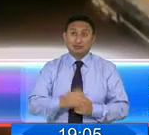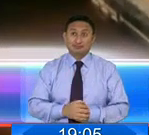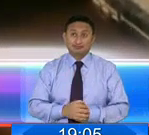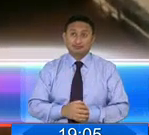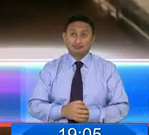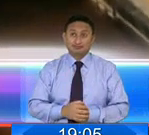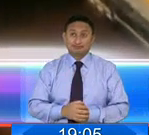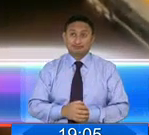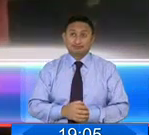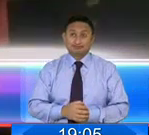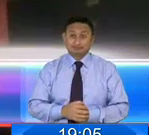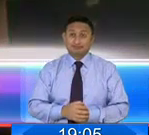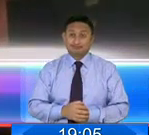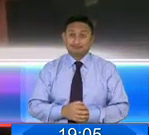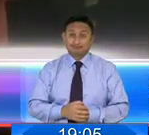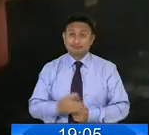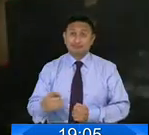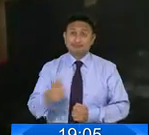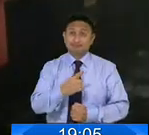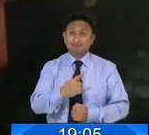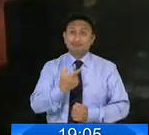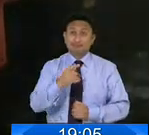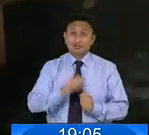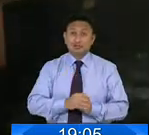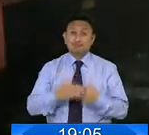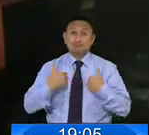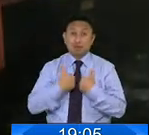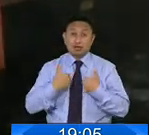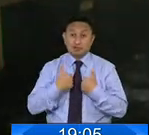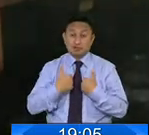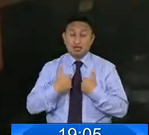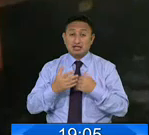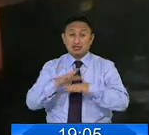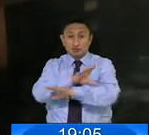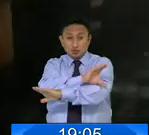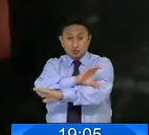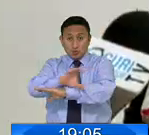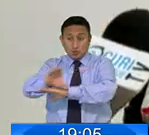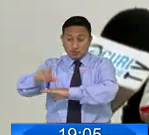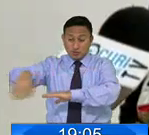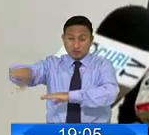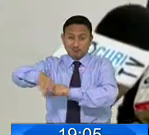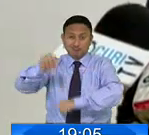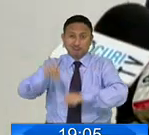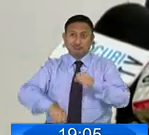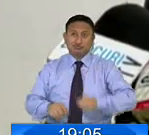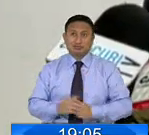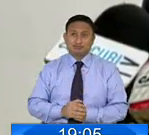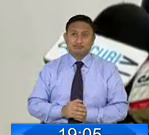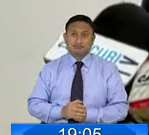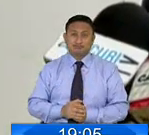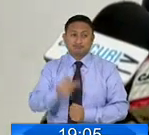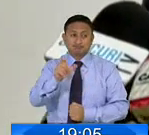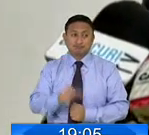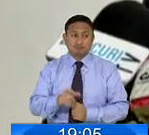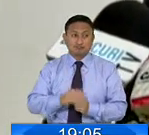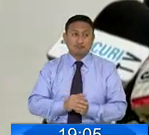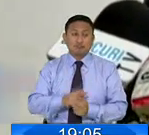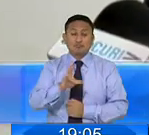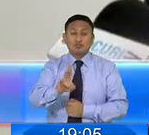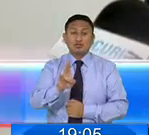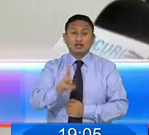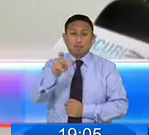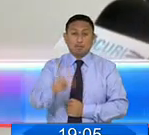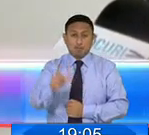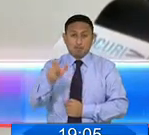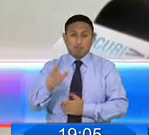pasó en las viviendas, lo más probable es que cultivos y animales también se hayan echado a perder. Nuestro personal, con alrededor de 7